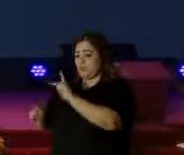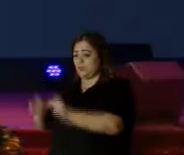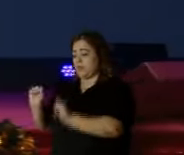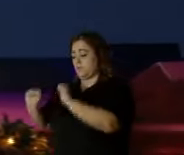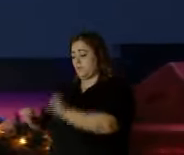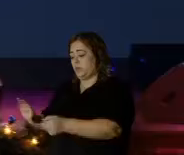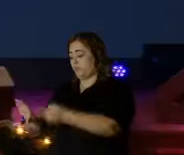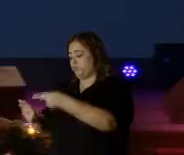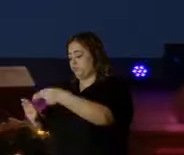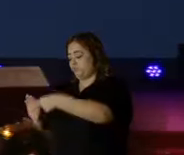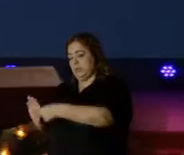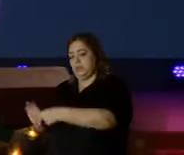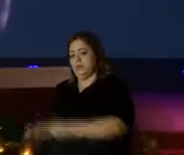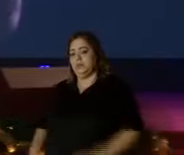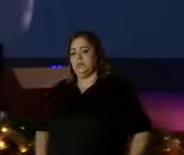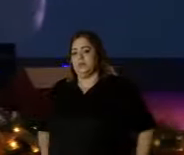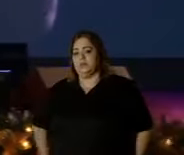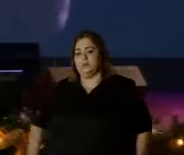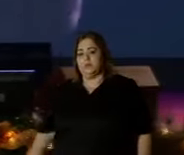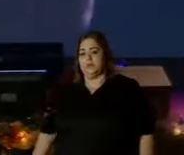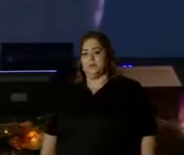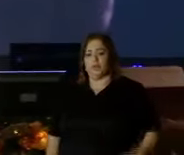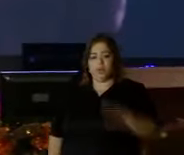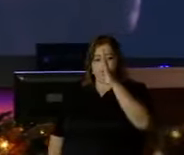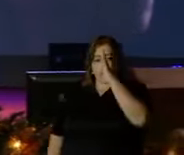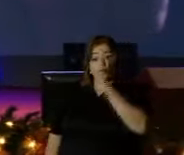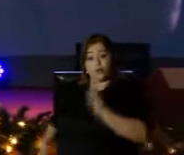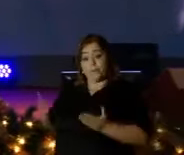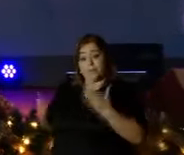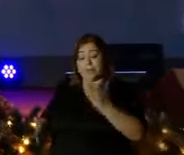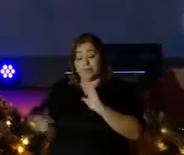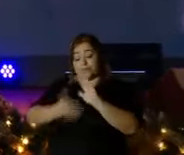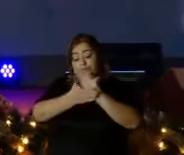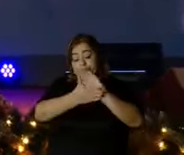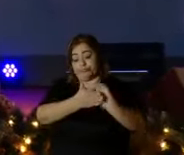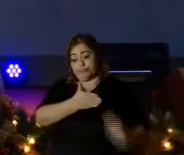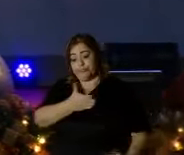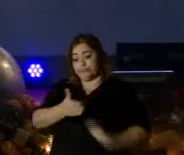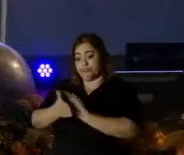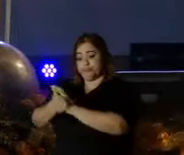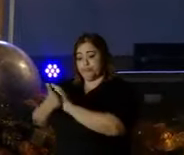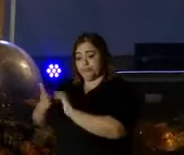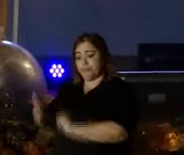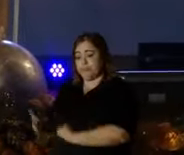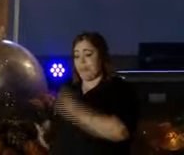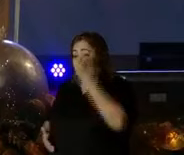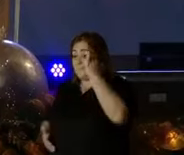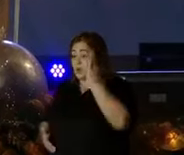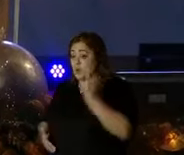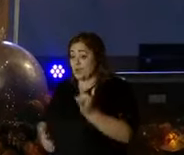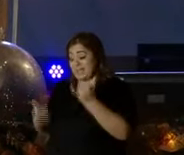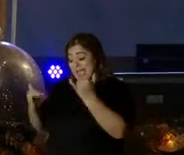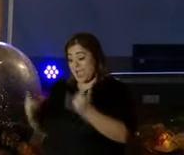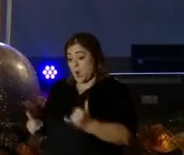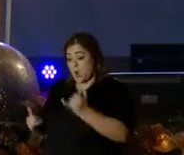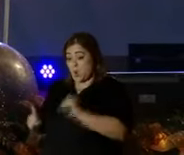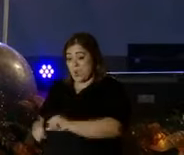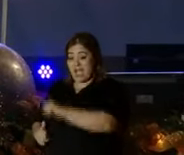esto. Y Dios ha quitado gente de tu lado porque tú entraste en otra etapa de tu vida